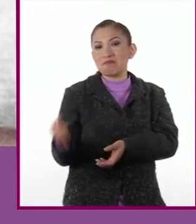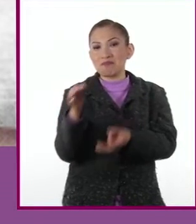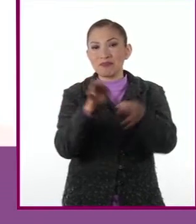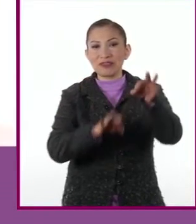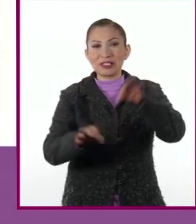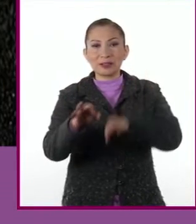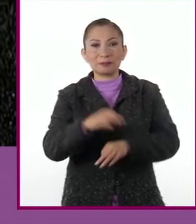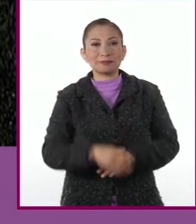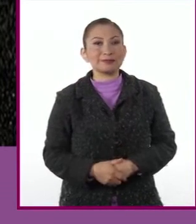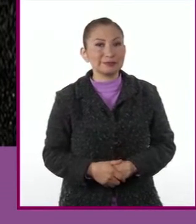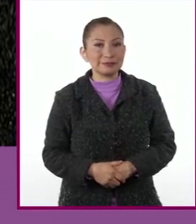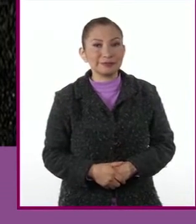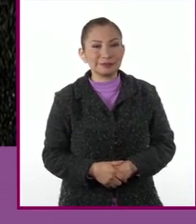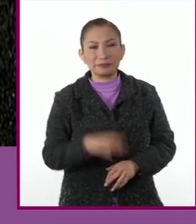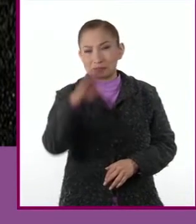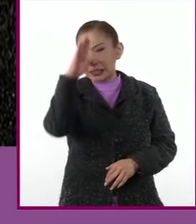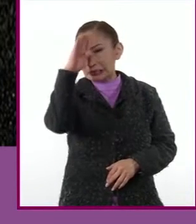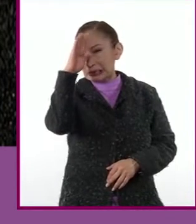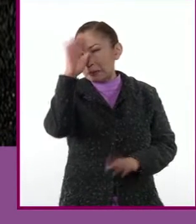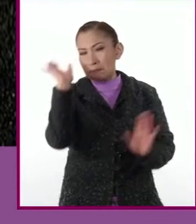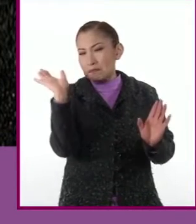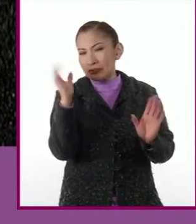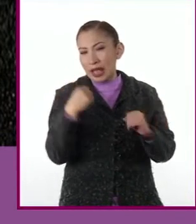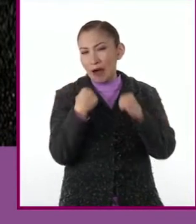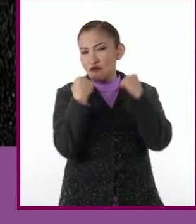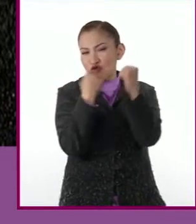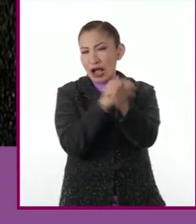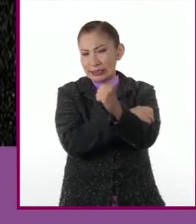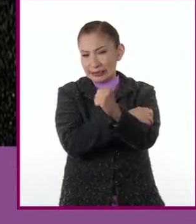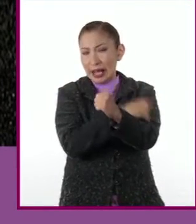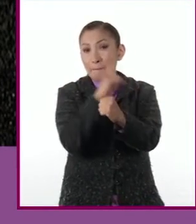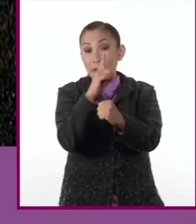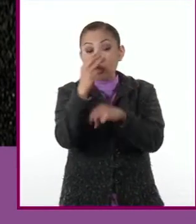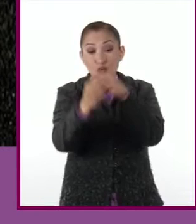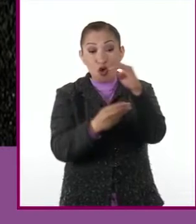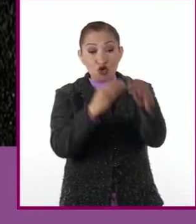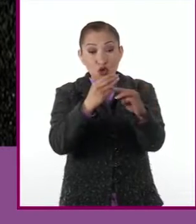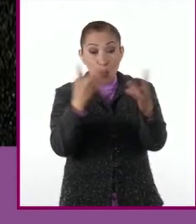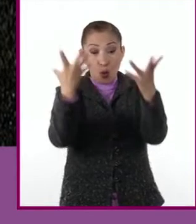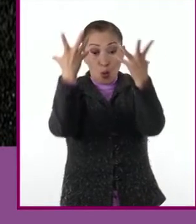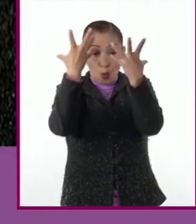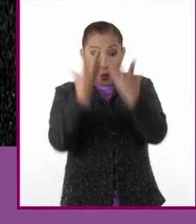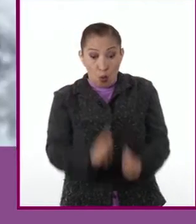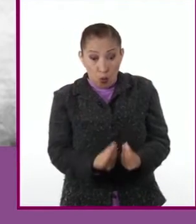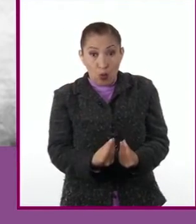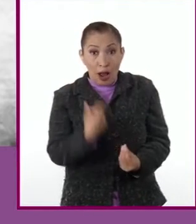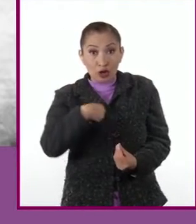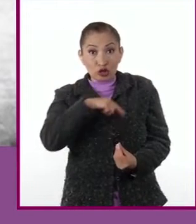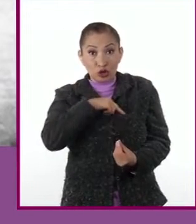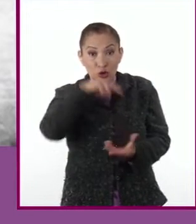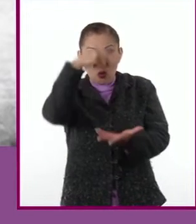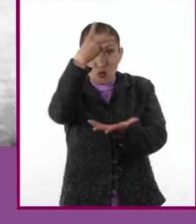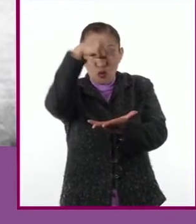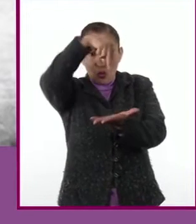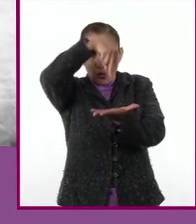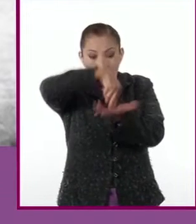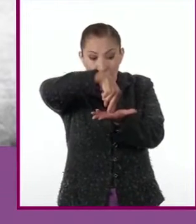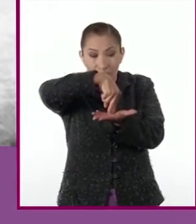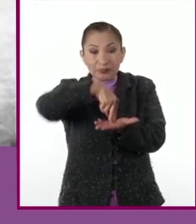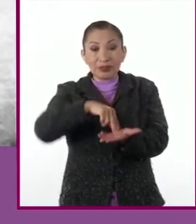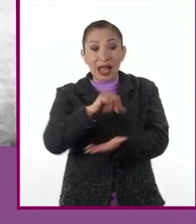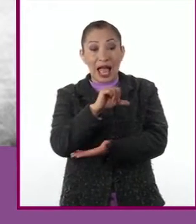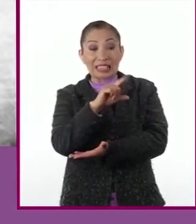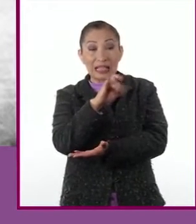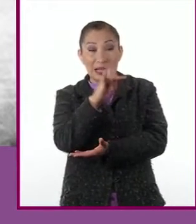físico. Pensemos ahora en la fuerza con la que la Tierra nos atrae hacia su centro. La aceleración